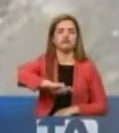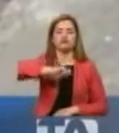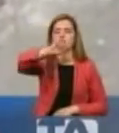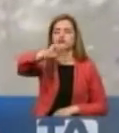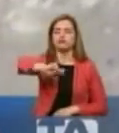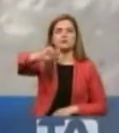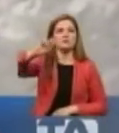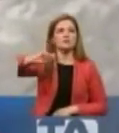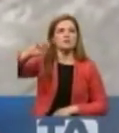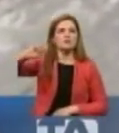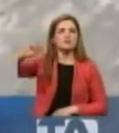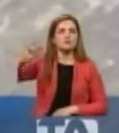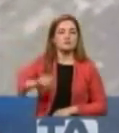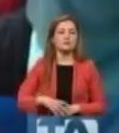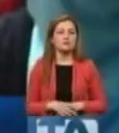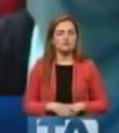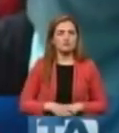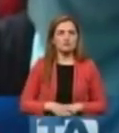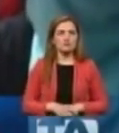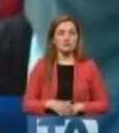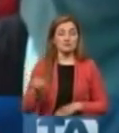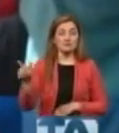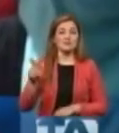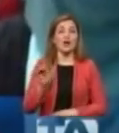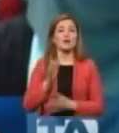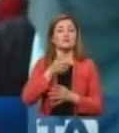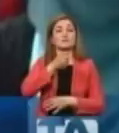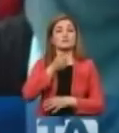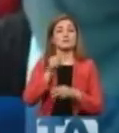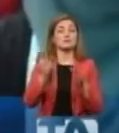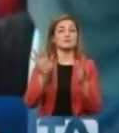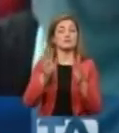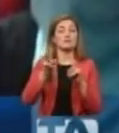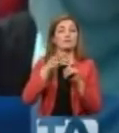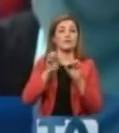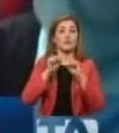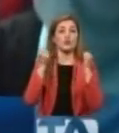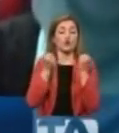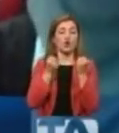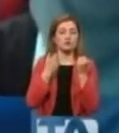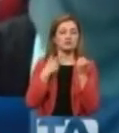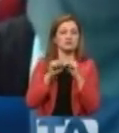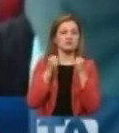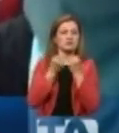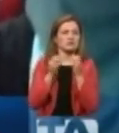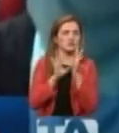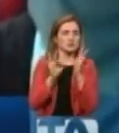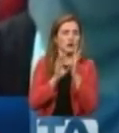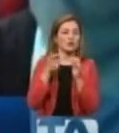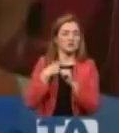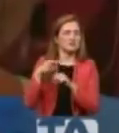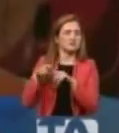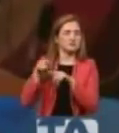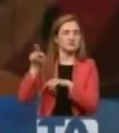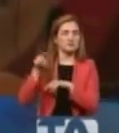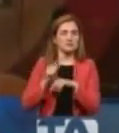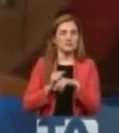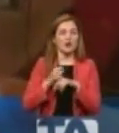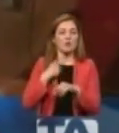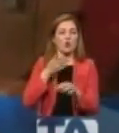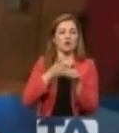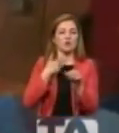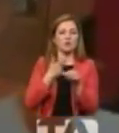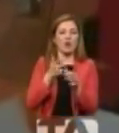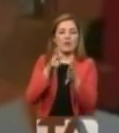grafitis bien elaborados. En realidad mi objetivo es viajar, poder quemar trenes de otros países.